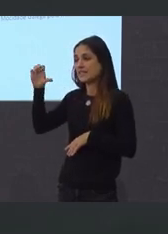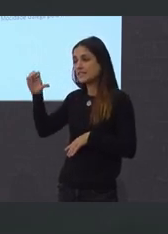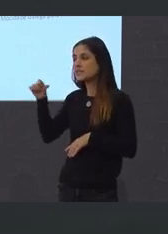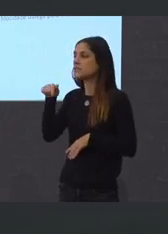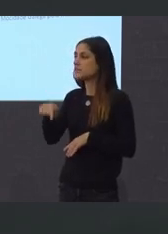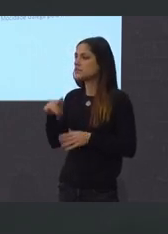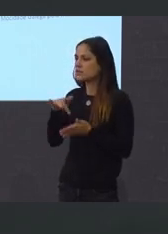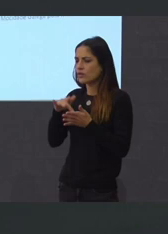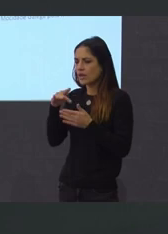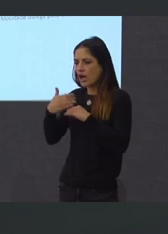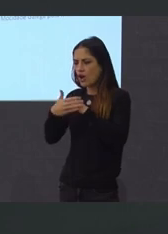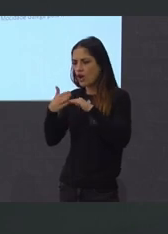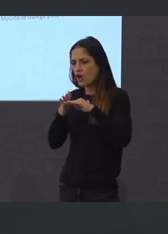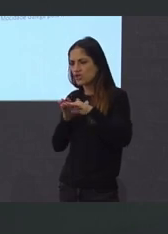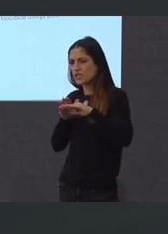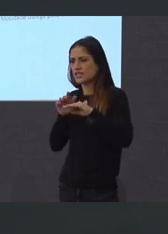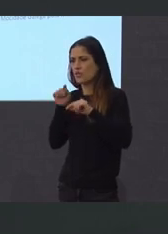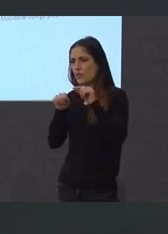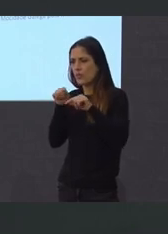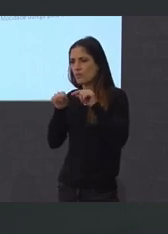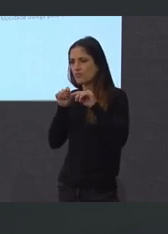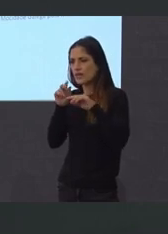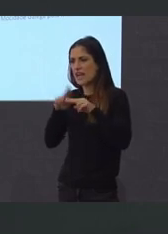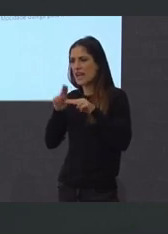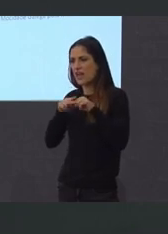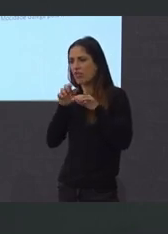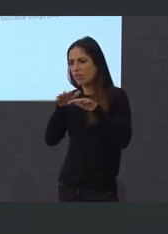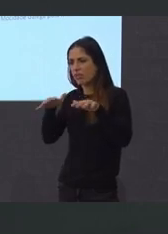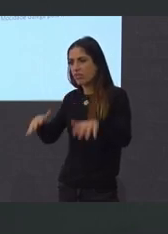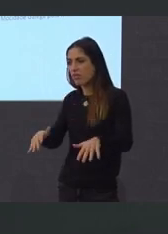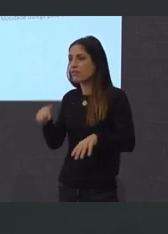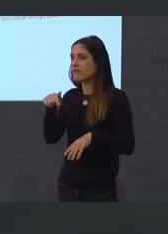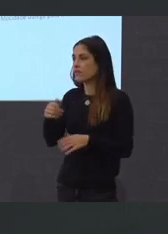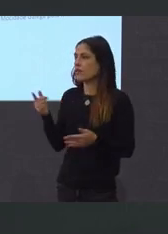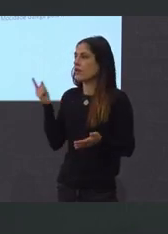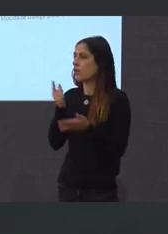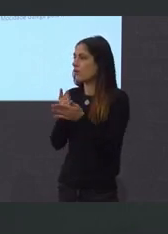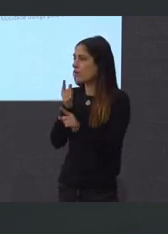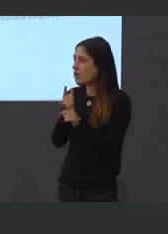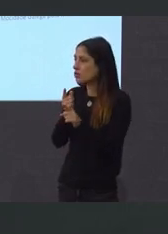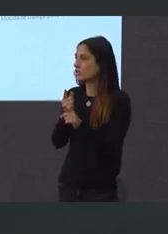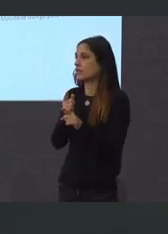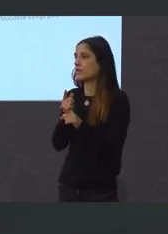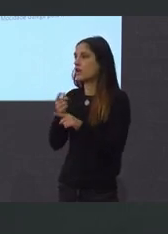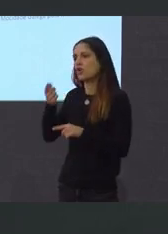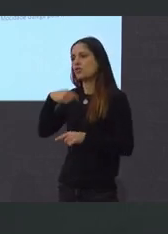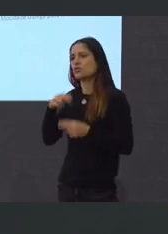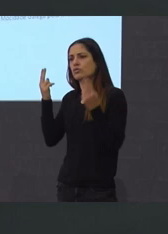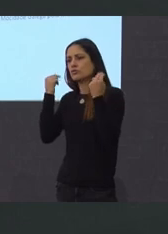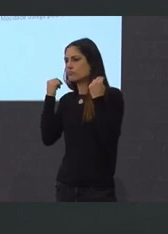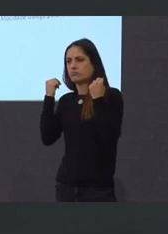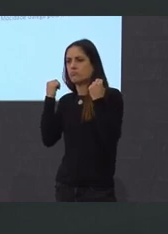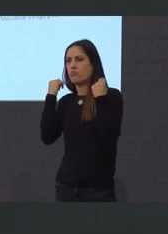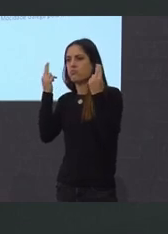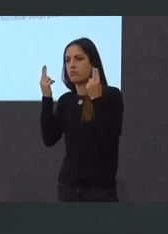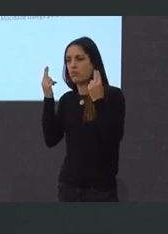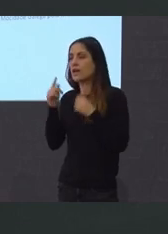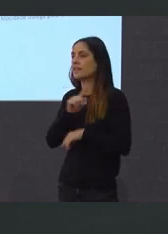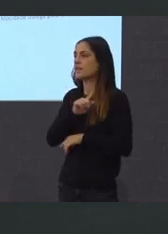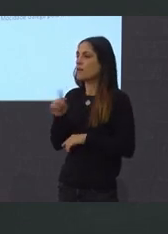nas constantes aldraxes ao noso país e non o fomos tampouco durante a